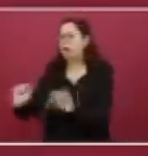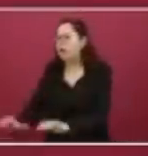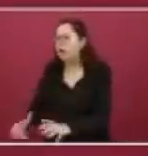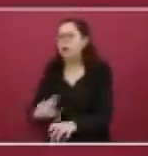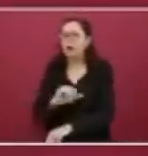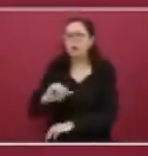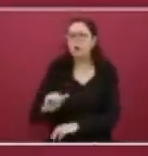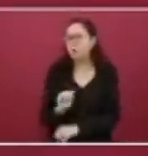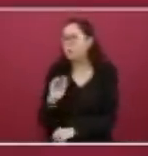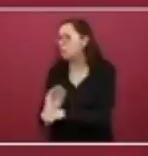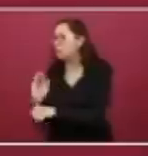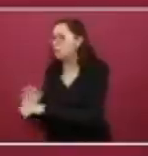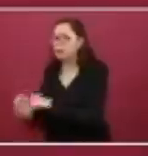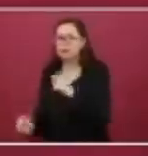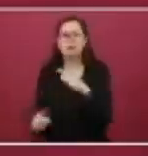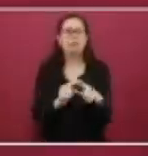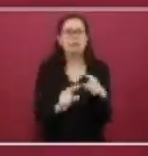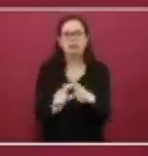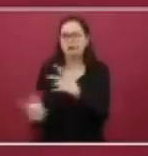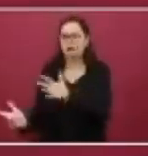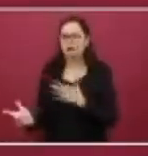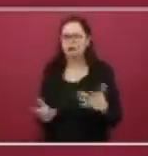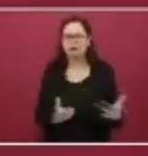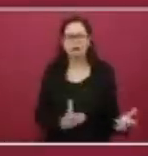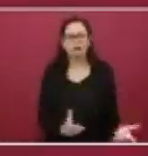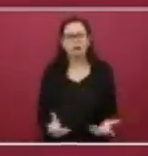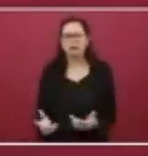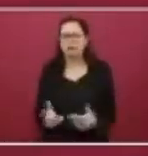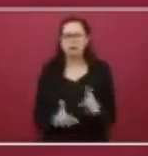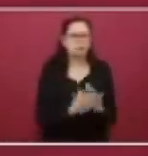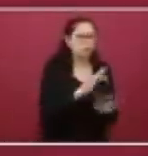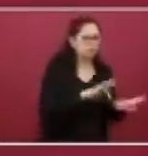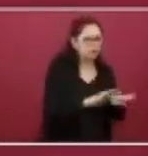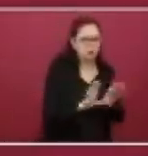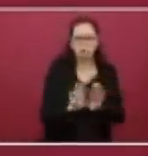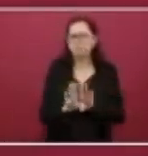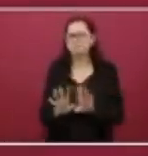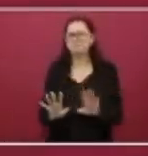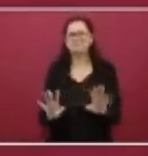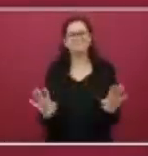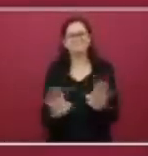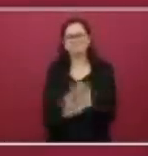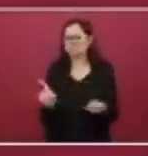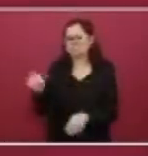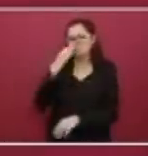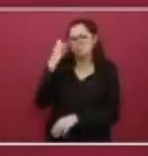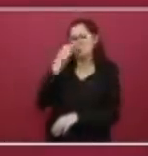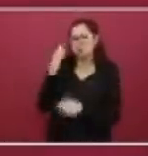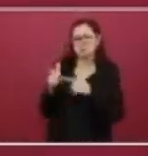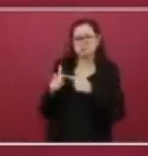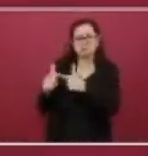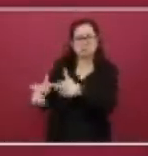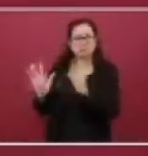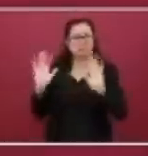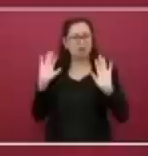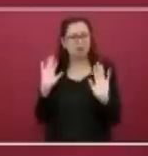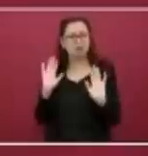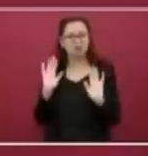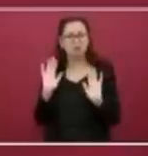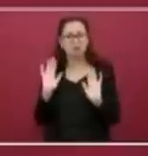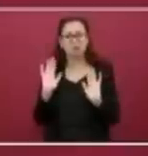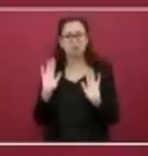a sus niños que mientras van a trabajar no eso va a continuar además ellos van a recibir el apoyo